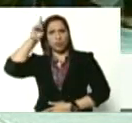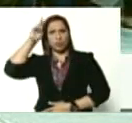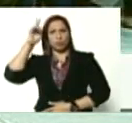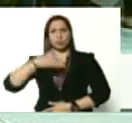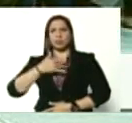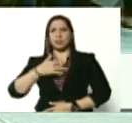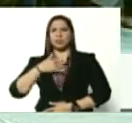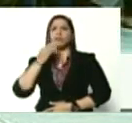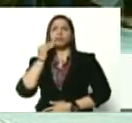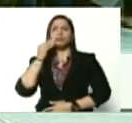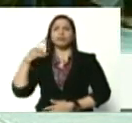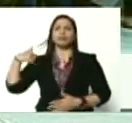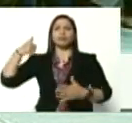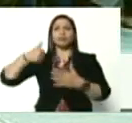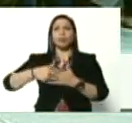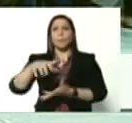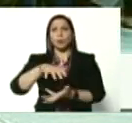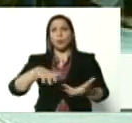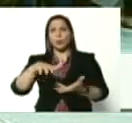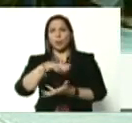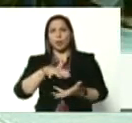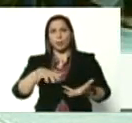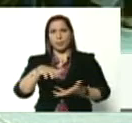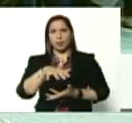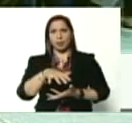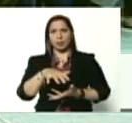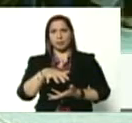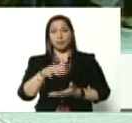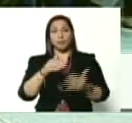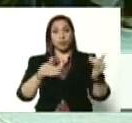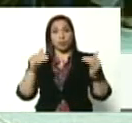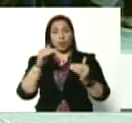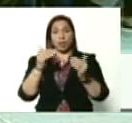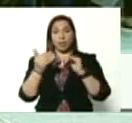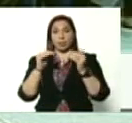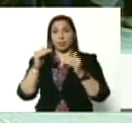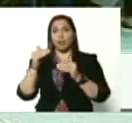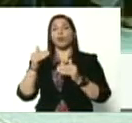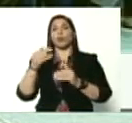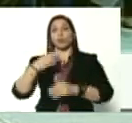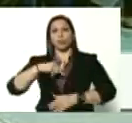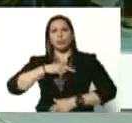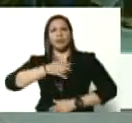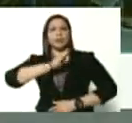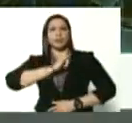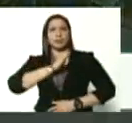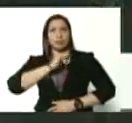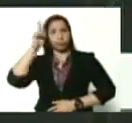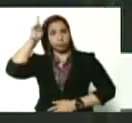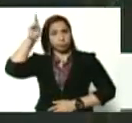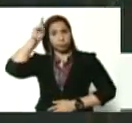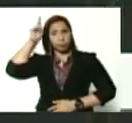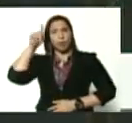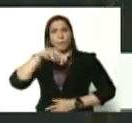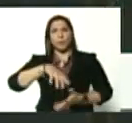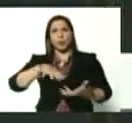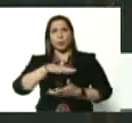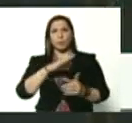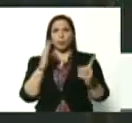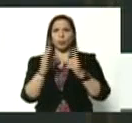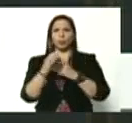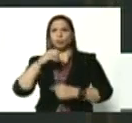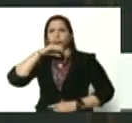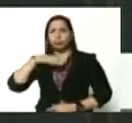conflicto moral y espiritual de identidad la identidad nacional y nuestro americano conflicto histórico y cultural de gran